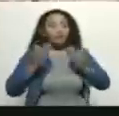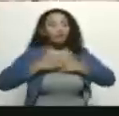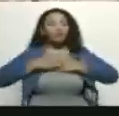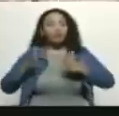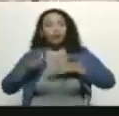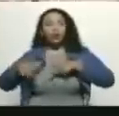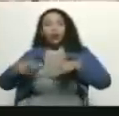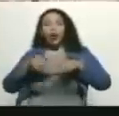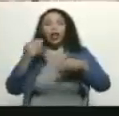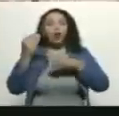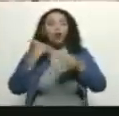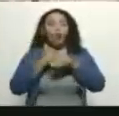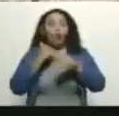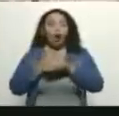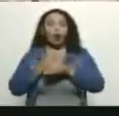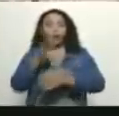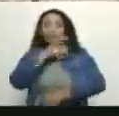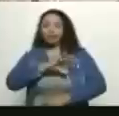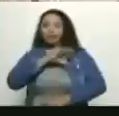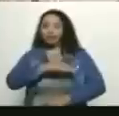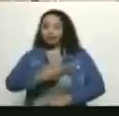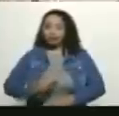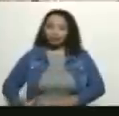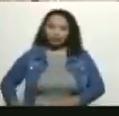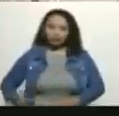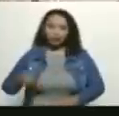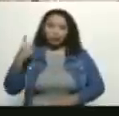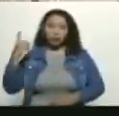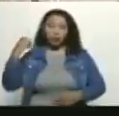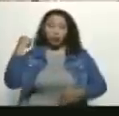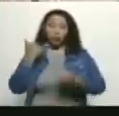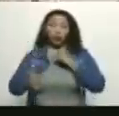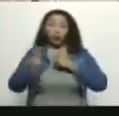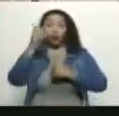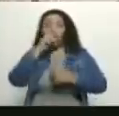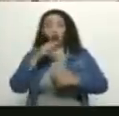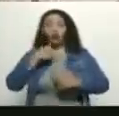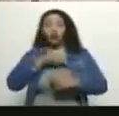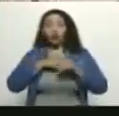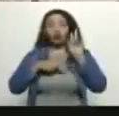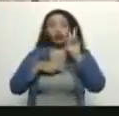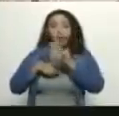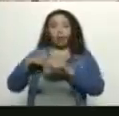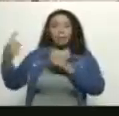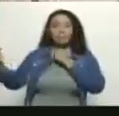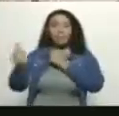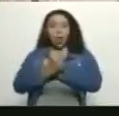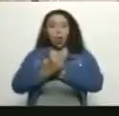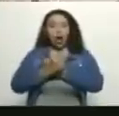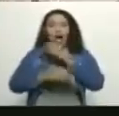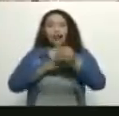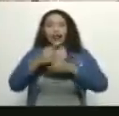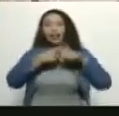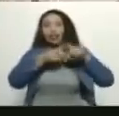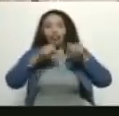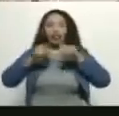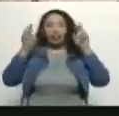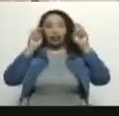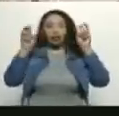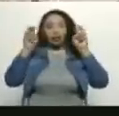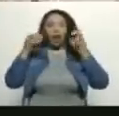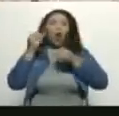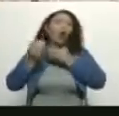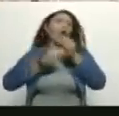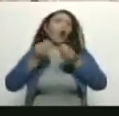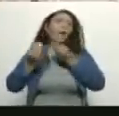espacios como este. Señor Presidente, durante esos últimos años nos hemos visto obligados a enfrentar diversas crisis, como